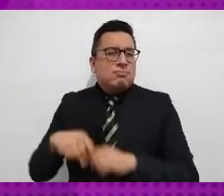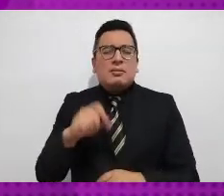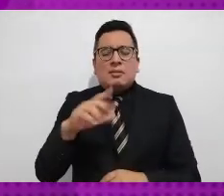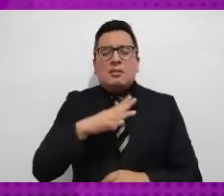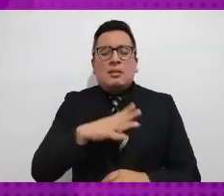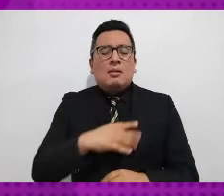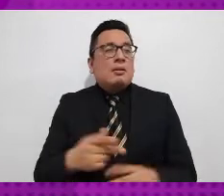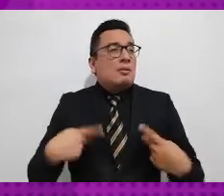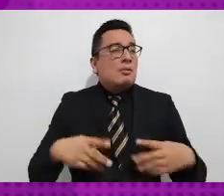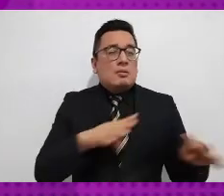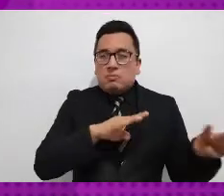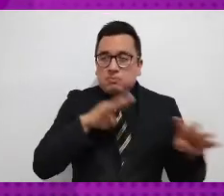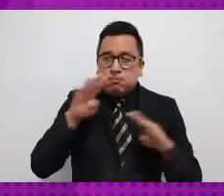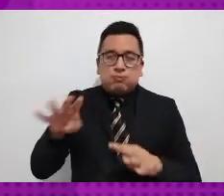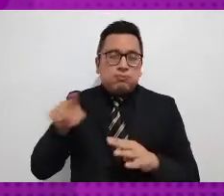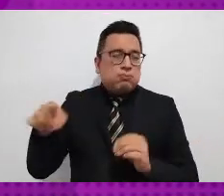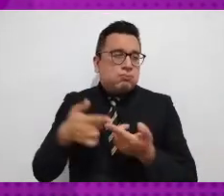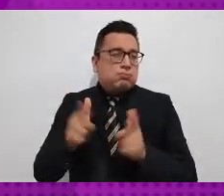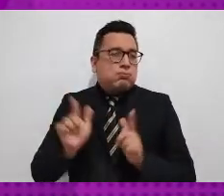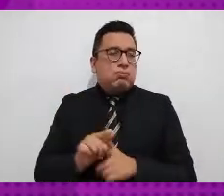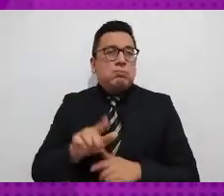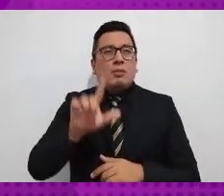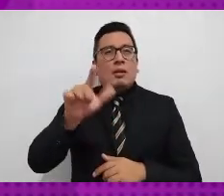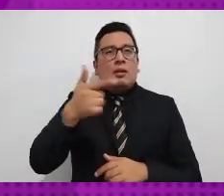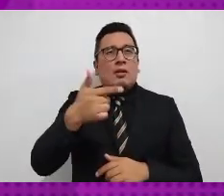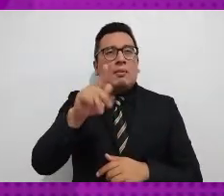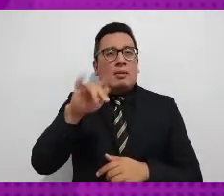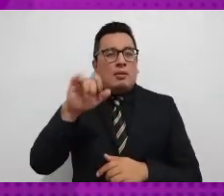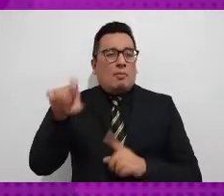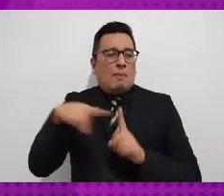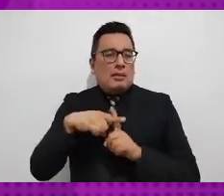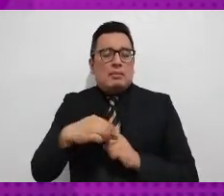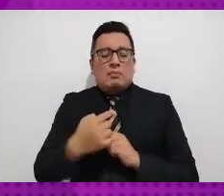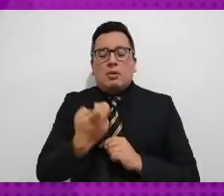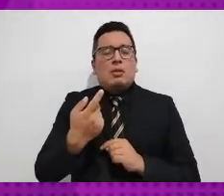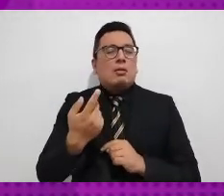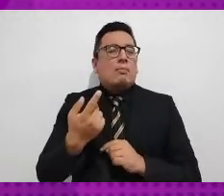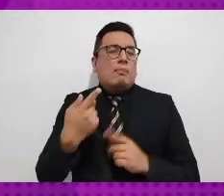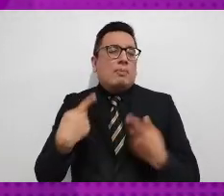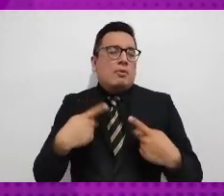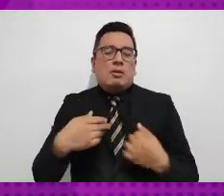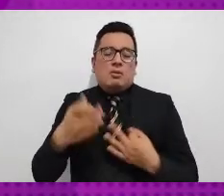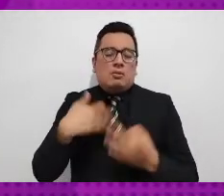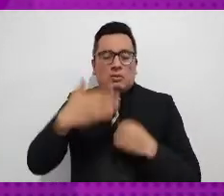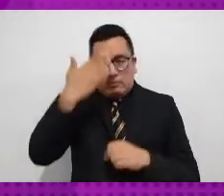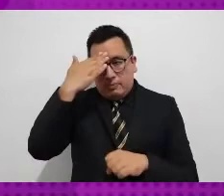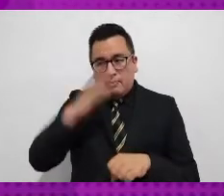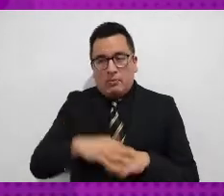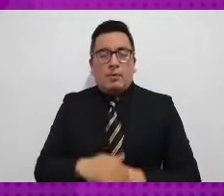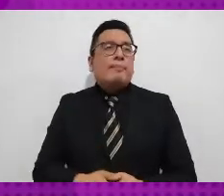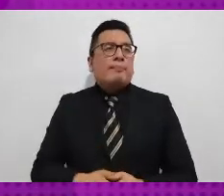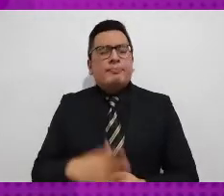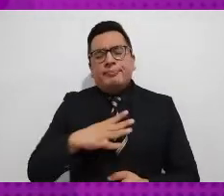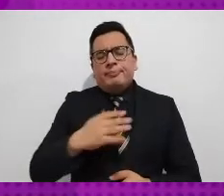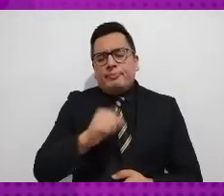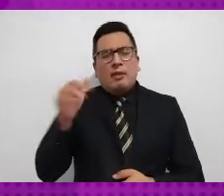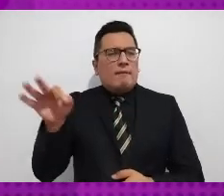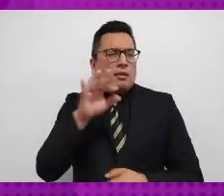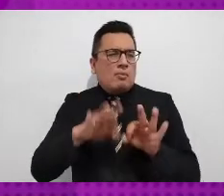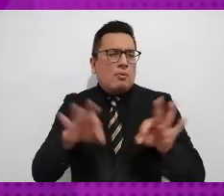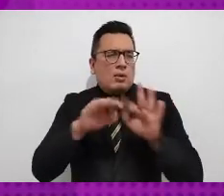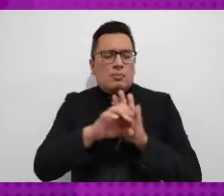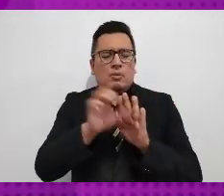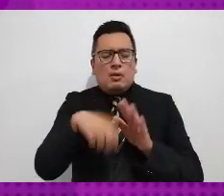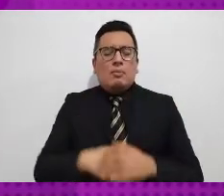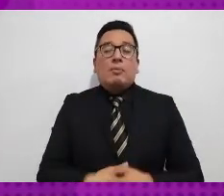bastante visibilidad justamente porque se conmemora, pues históricamente, este día, sí. Tenemos otros días también parecidos, el día, por ejemplo,